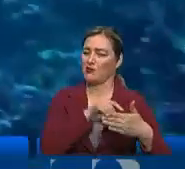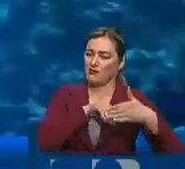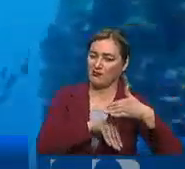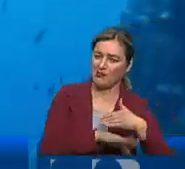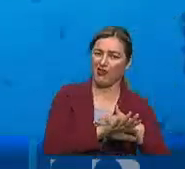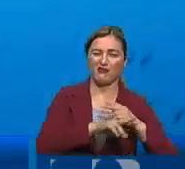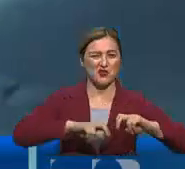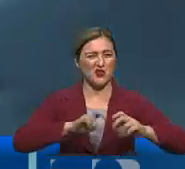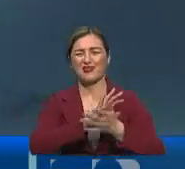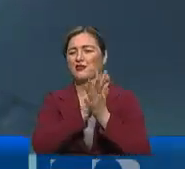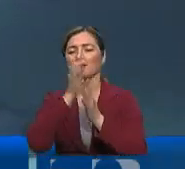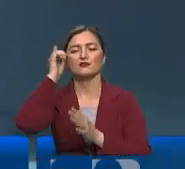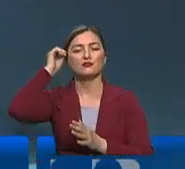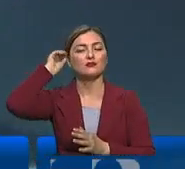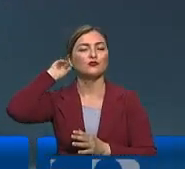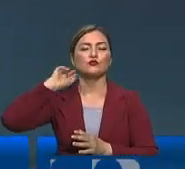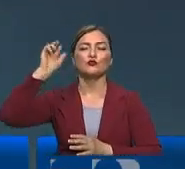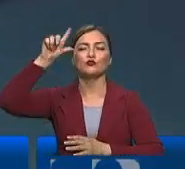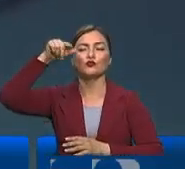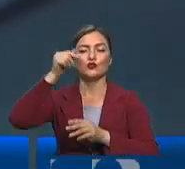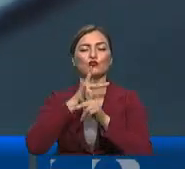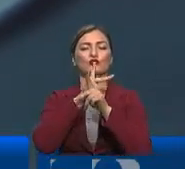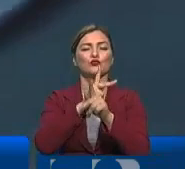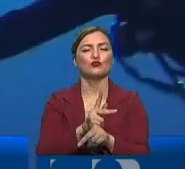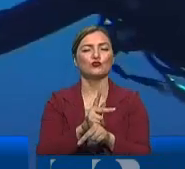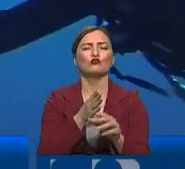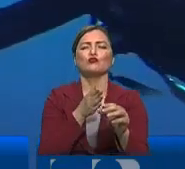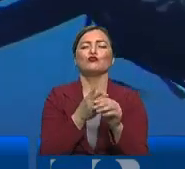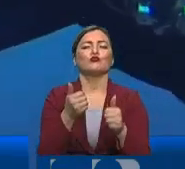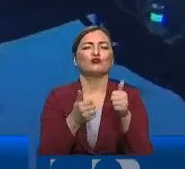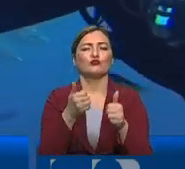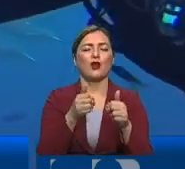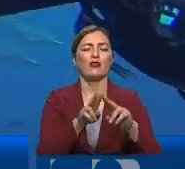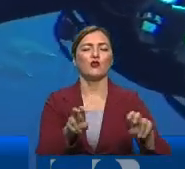Su principal objetivo consiste en establecer límites para evitar la destrucción de una